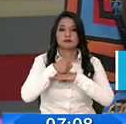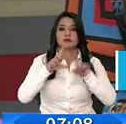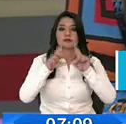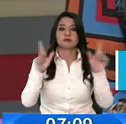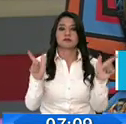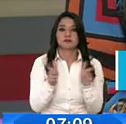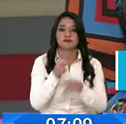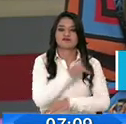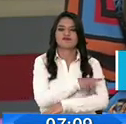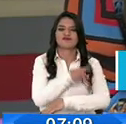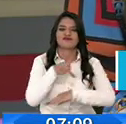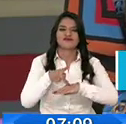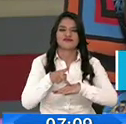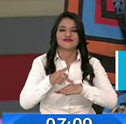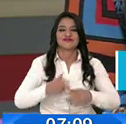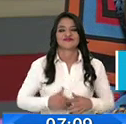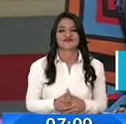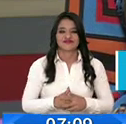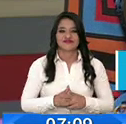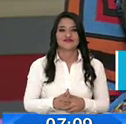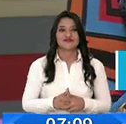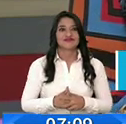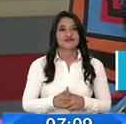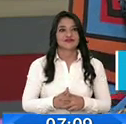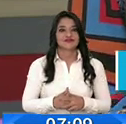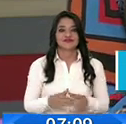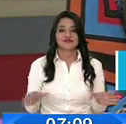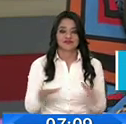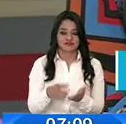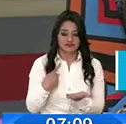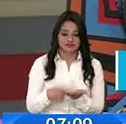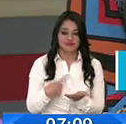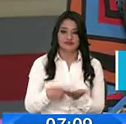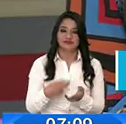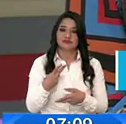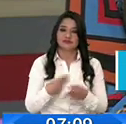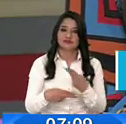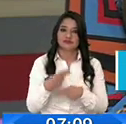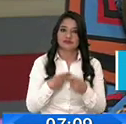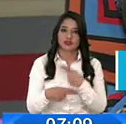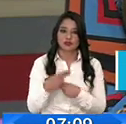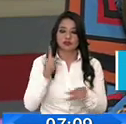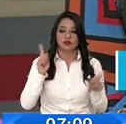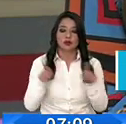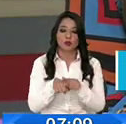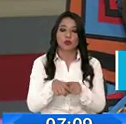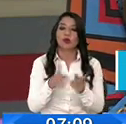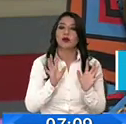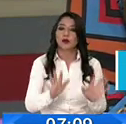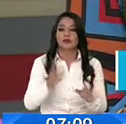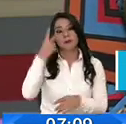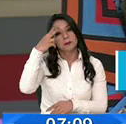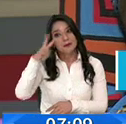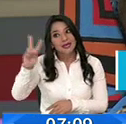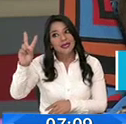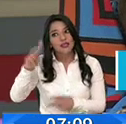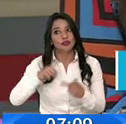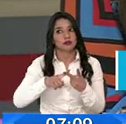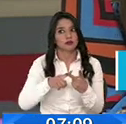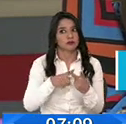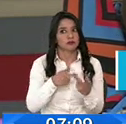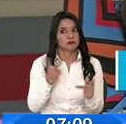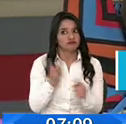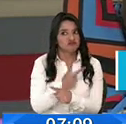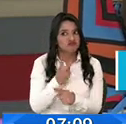de pichincha capeipi con quien se analizará las negociaciones de tratado de comercio con méxico amenazas y